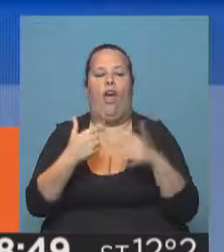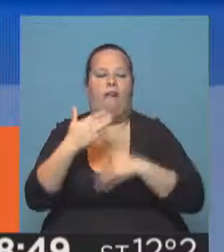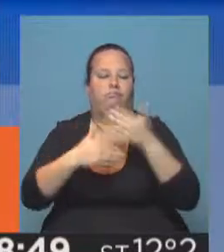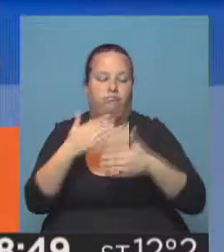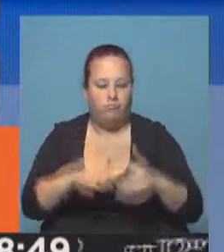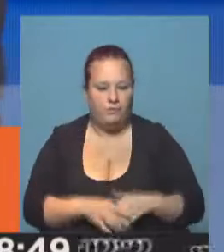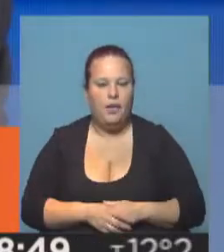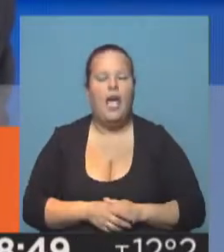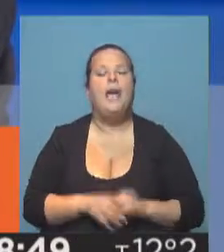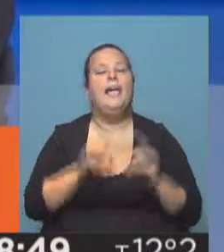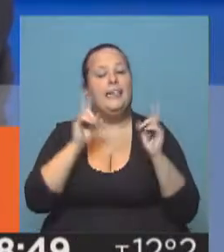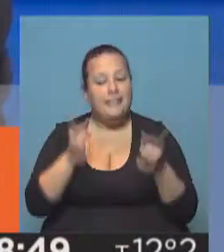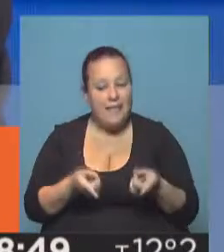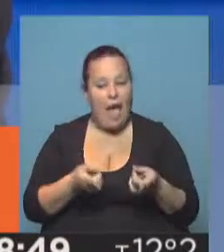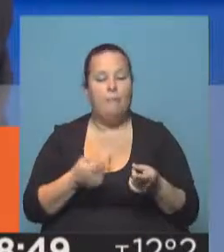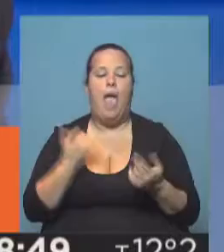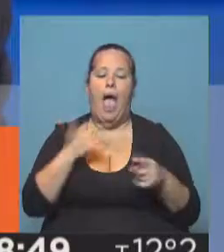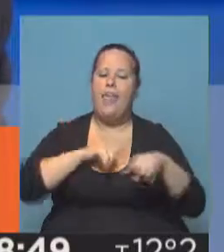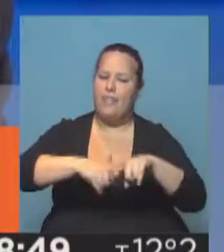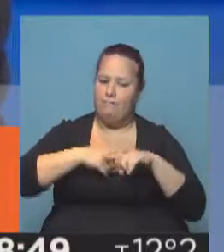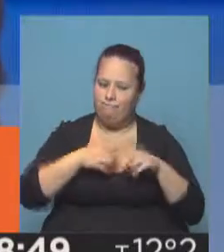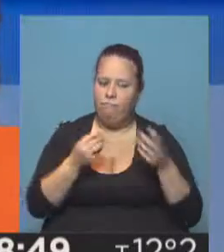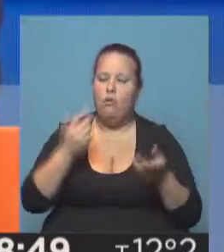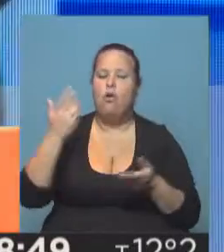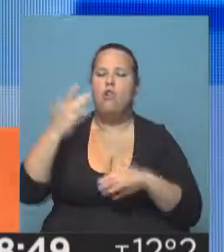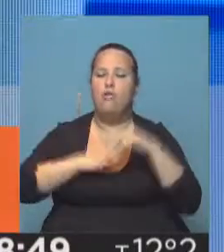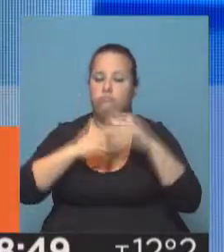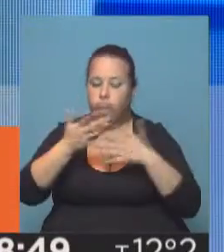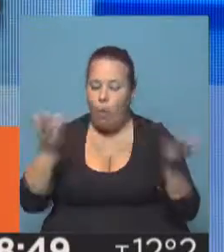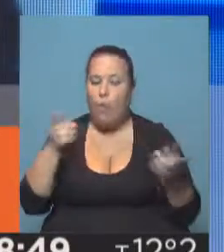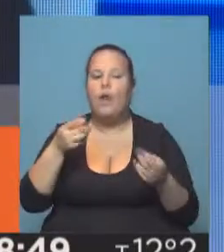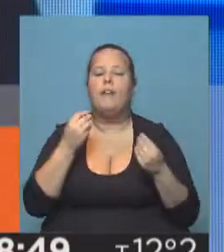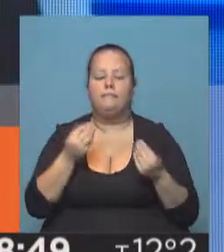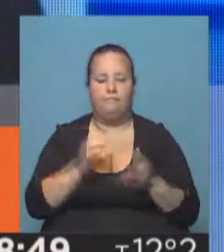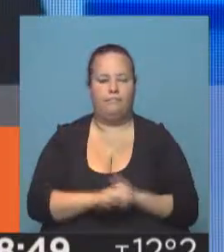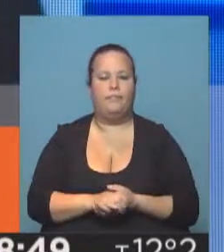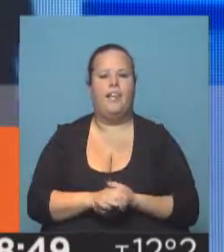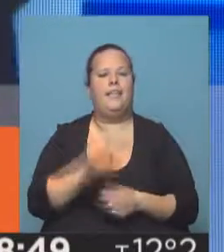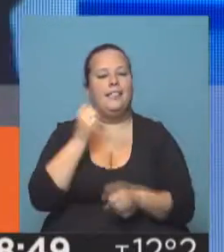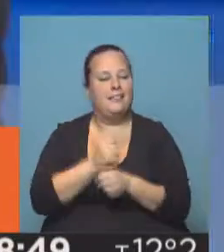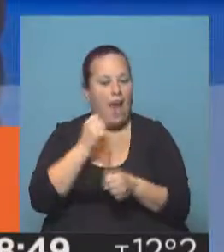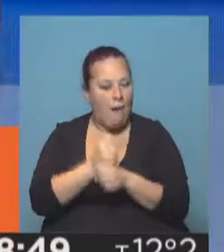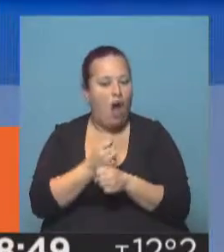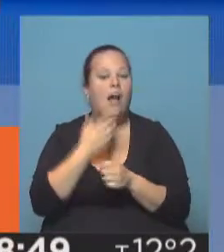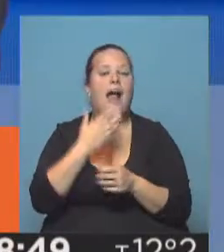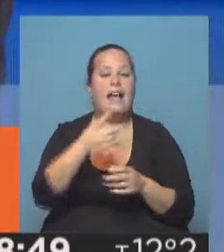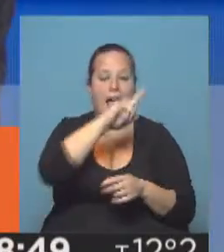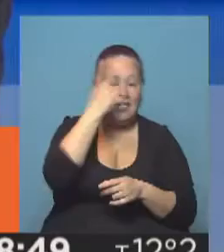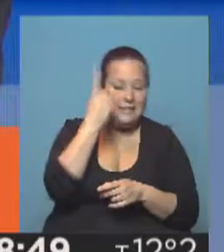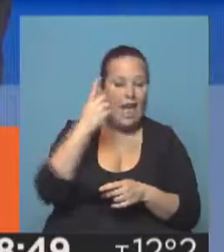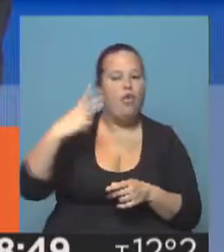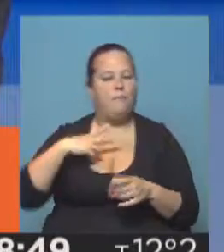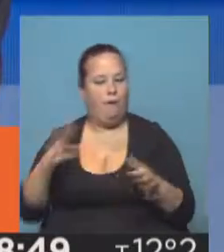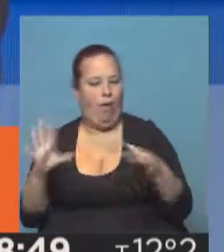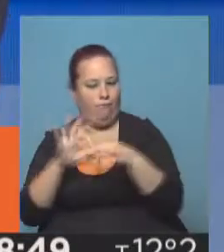crecimiento. Pero también se está discutiendo que la obra pública puede haber un trabajo entre el Estado y el sector